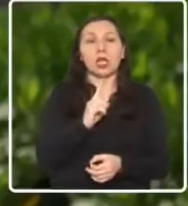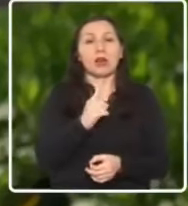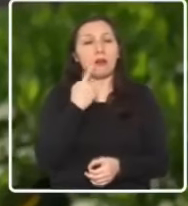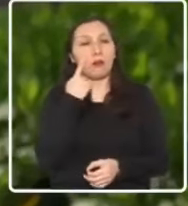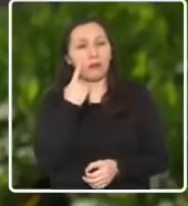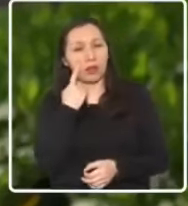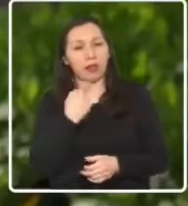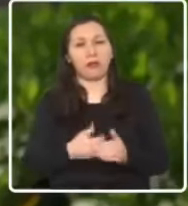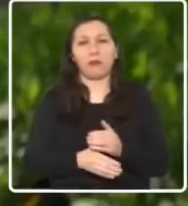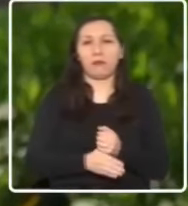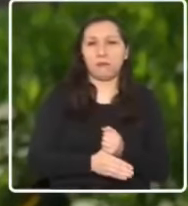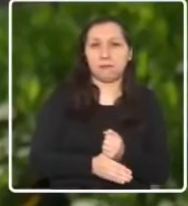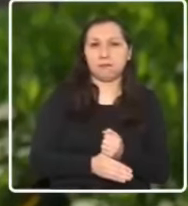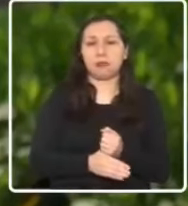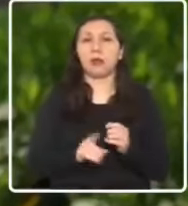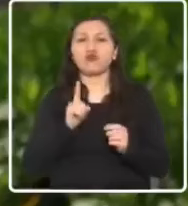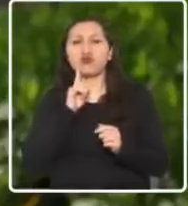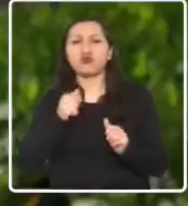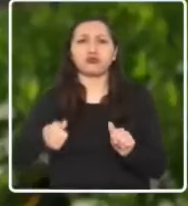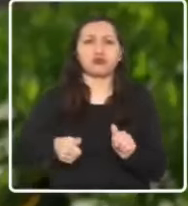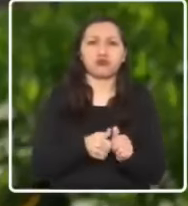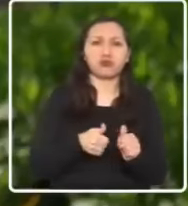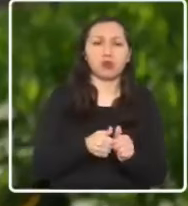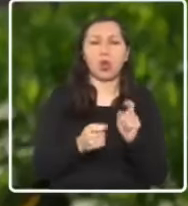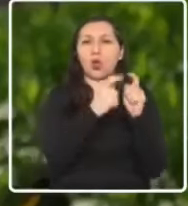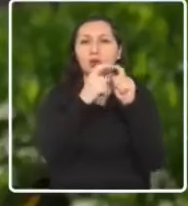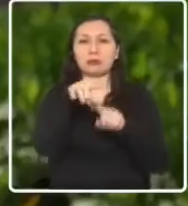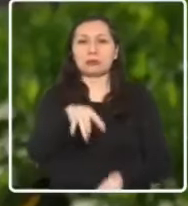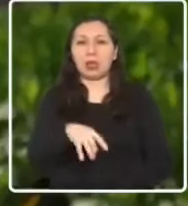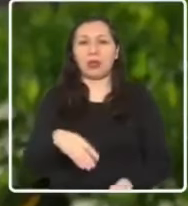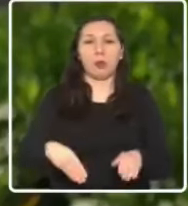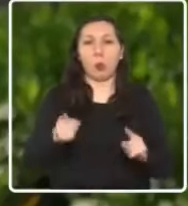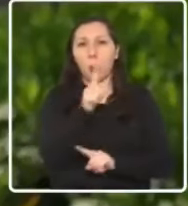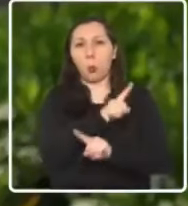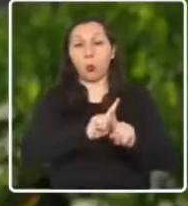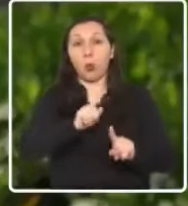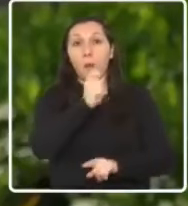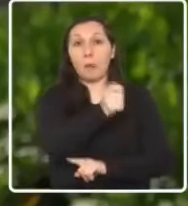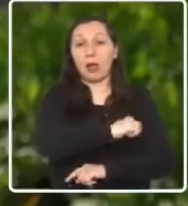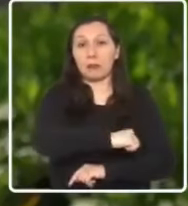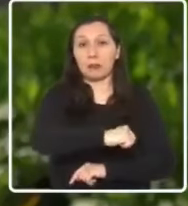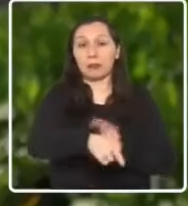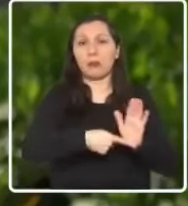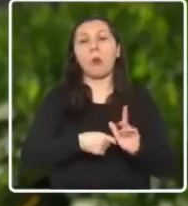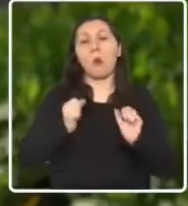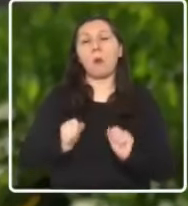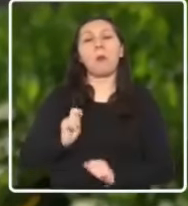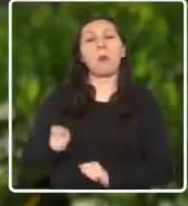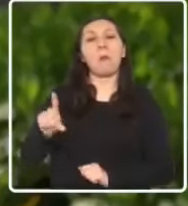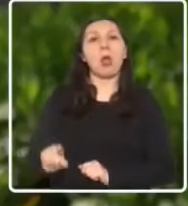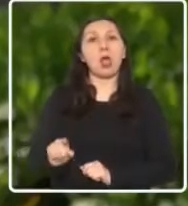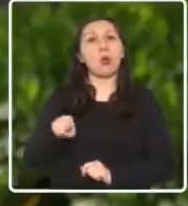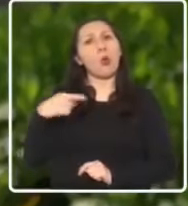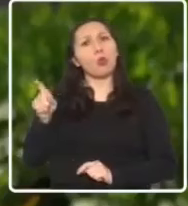viveza, las asesorías, los contactos, lo que sea, para eludir su impuesto termine pagando menos que aquel que sí